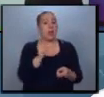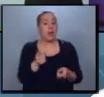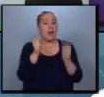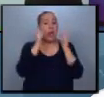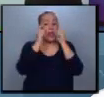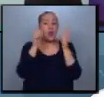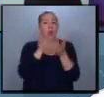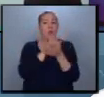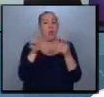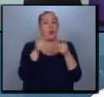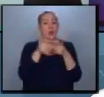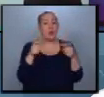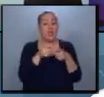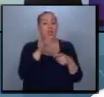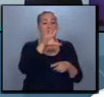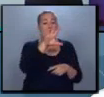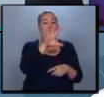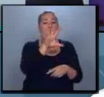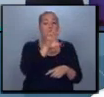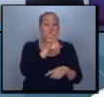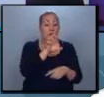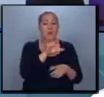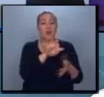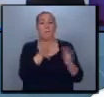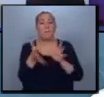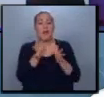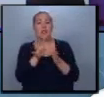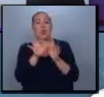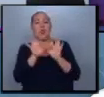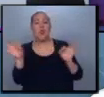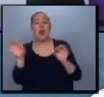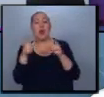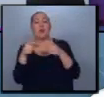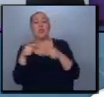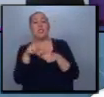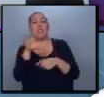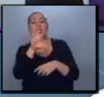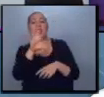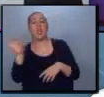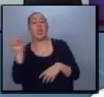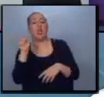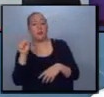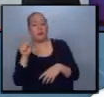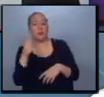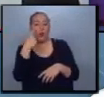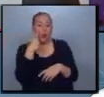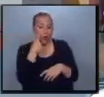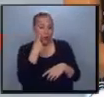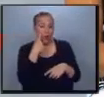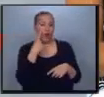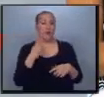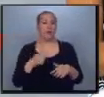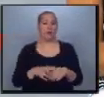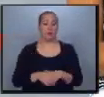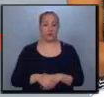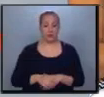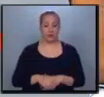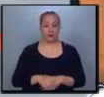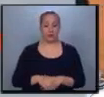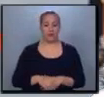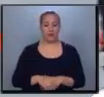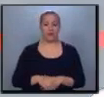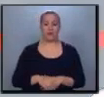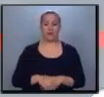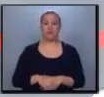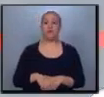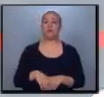nuevo billete de 5 pesos es muy parecido al de 500. Así que fíjate cómo se puede llegar a dar una situación así. Sí, sí, sí. Bueno, me ha